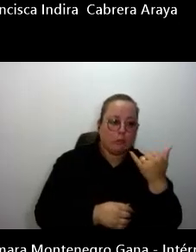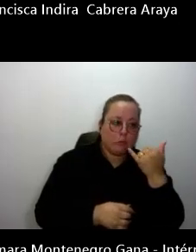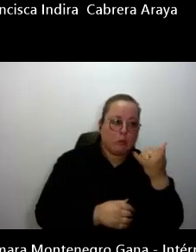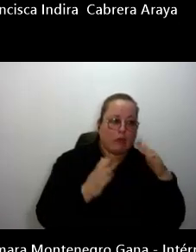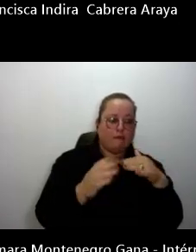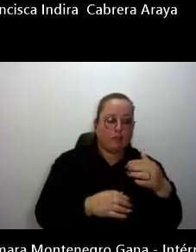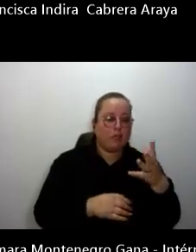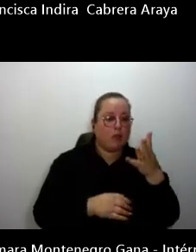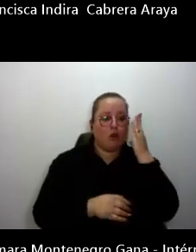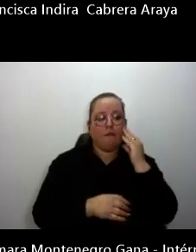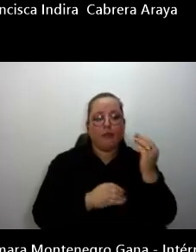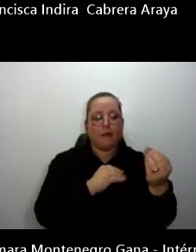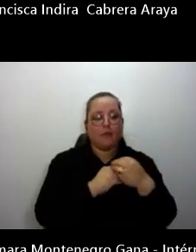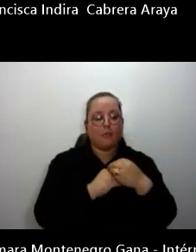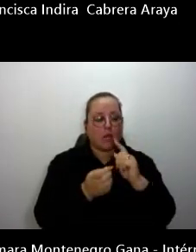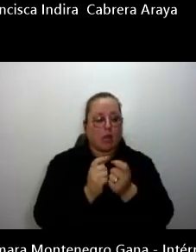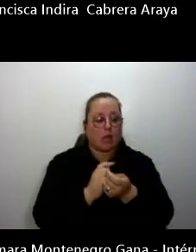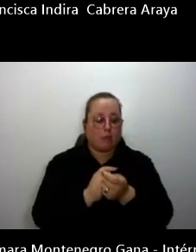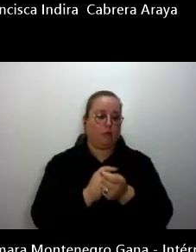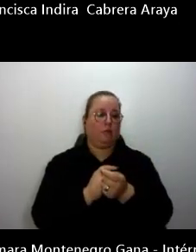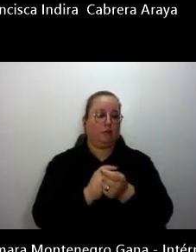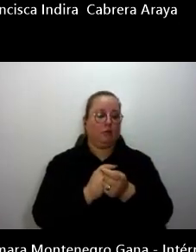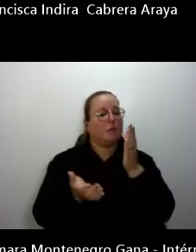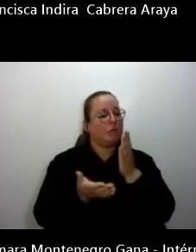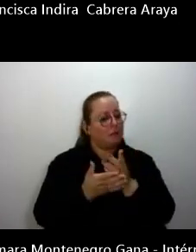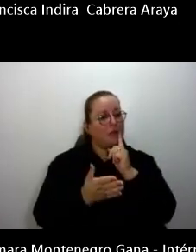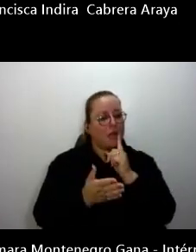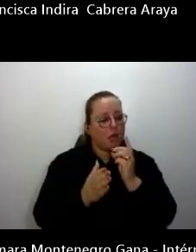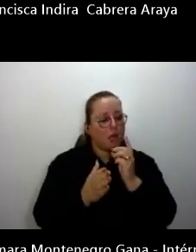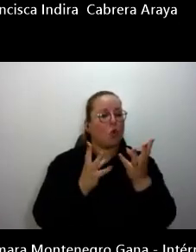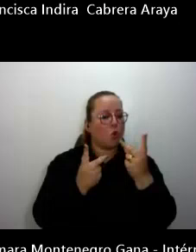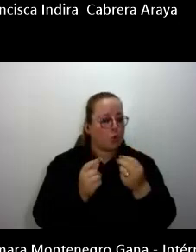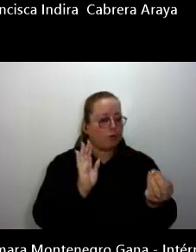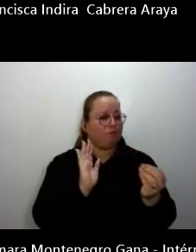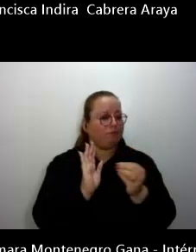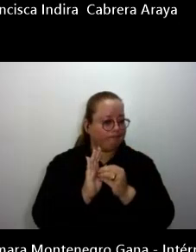es un elemento importante ahí que hay que siempre tener actualizado.